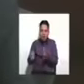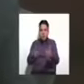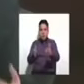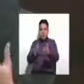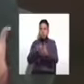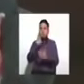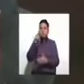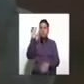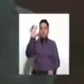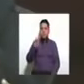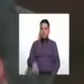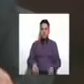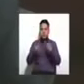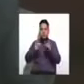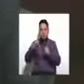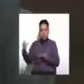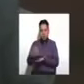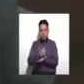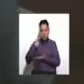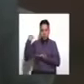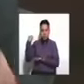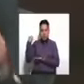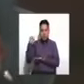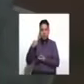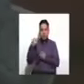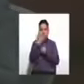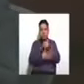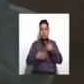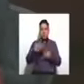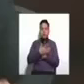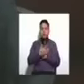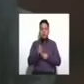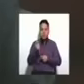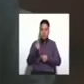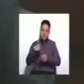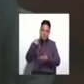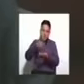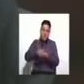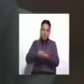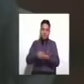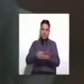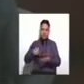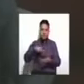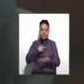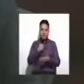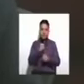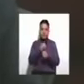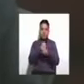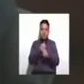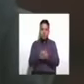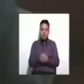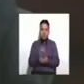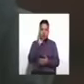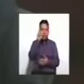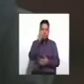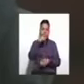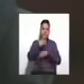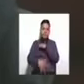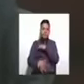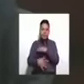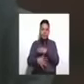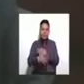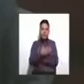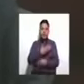podido decir al país que hubiéramos podido capitalizar a la nación en inversiones productivas y no darnos cuenta